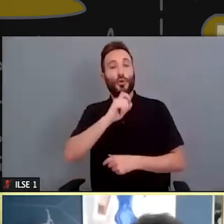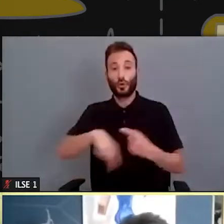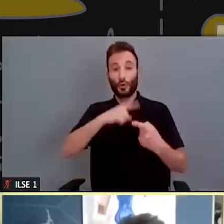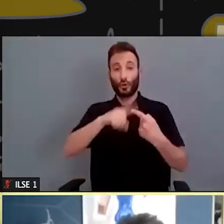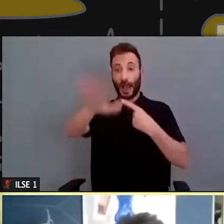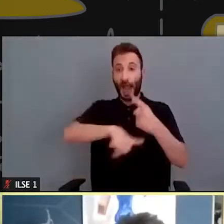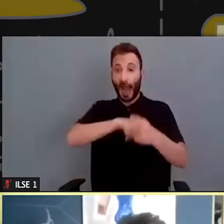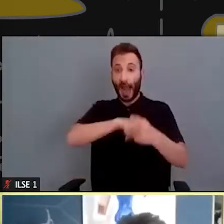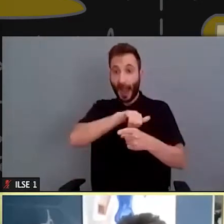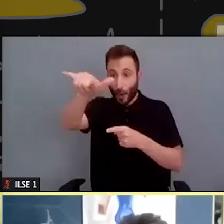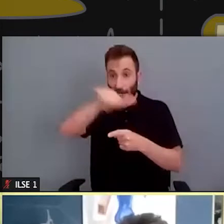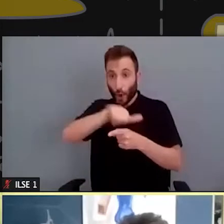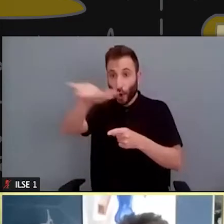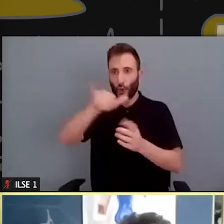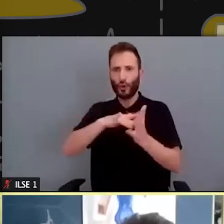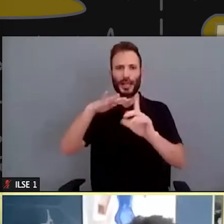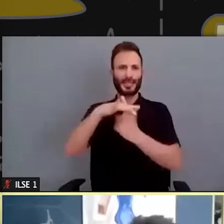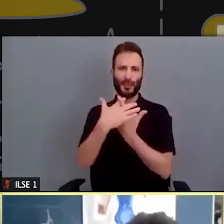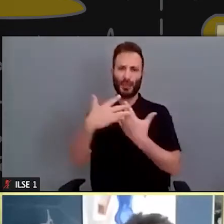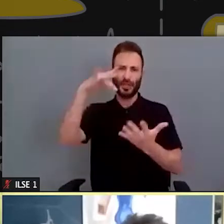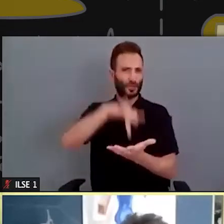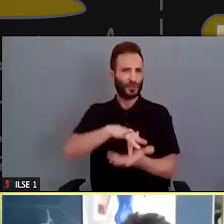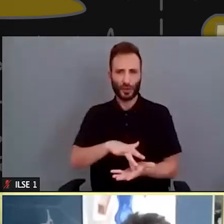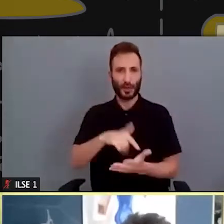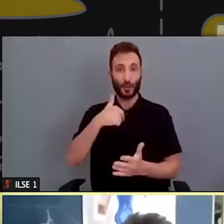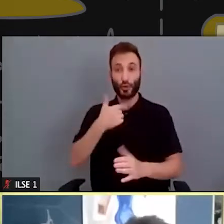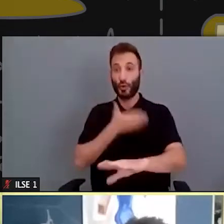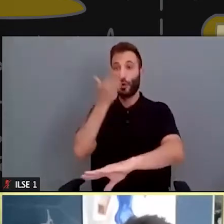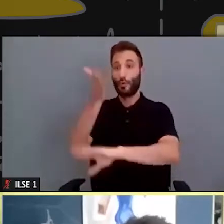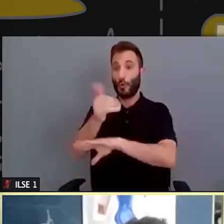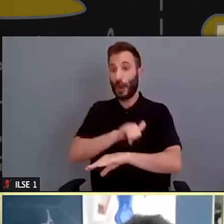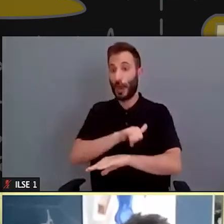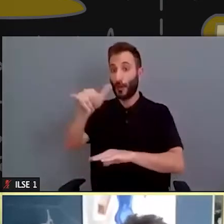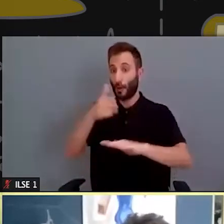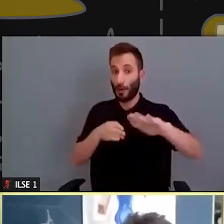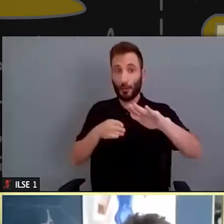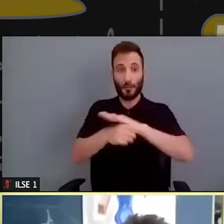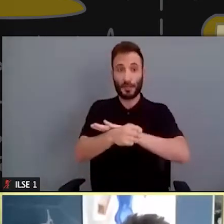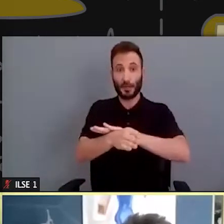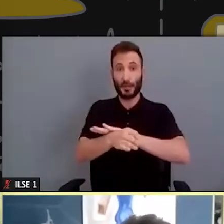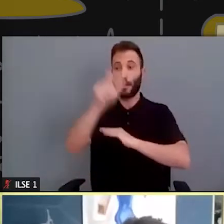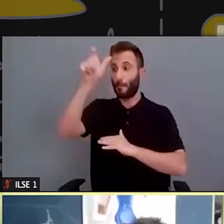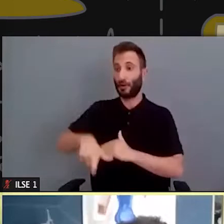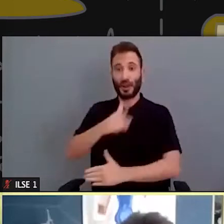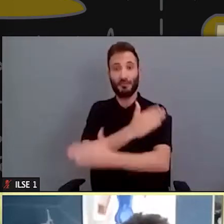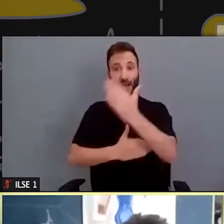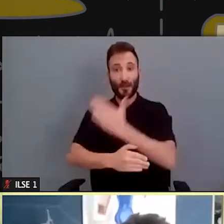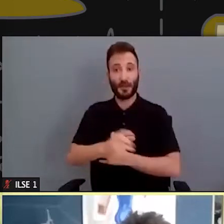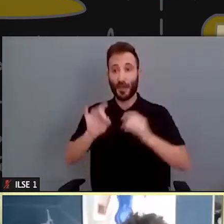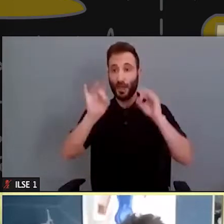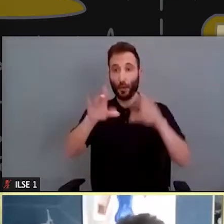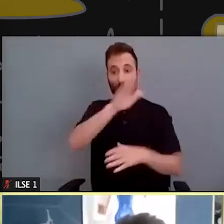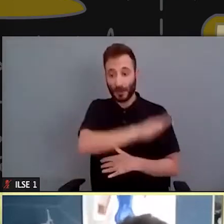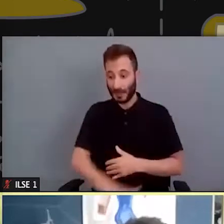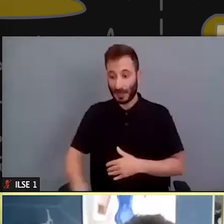pasado situaciones que pido pasar el avión como de toda la vida pasa un viajero con discapacidad cuando pasan los niños pequeños